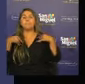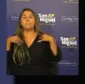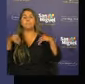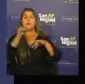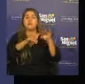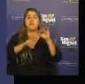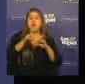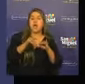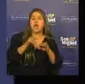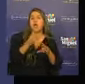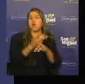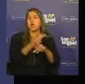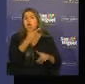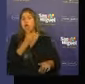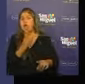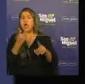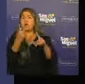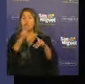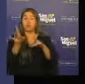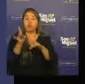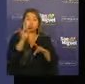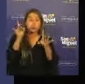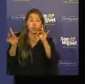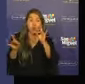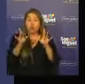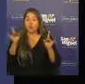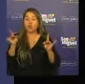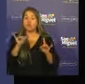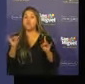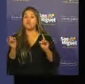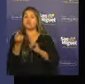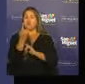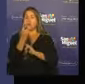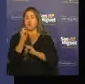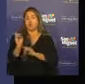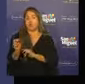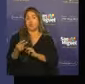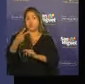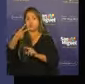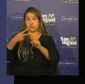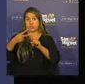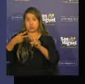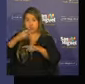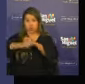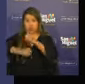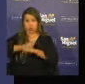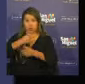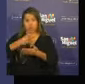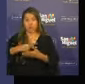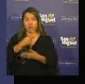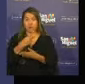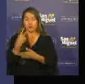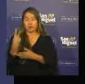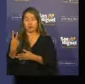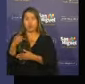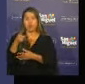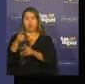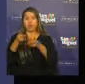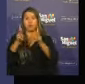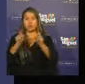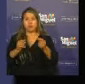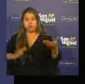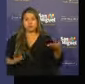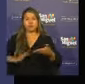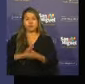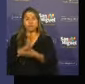ver lo que había, a descubrir. El segundo año, que fue el año 2022, pudimos empezar